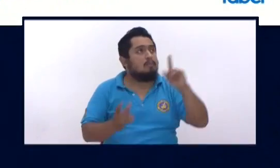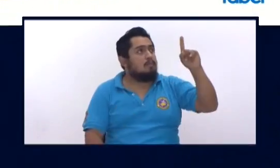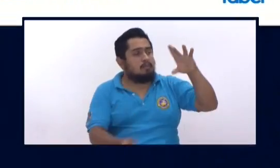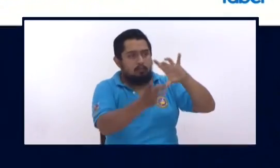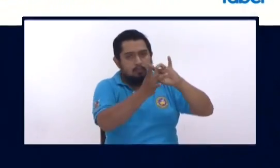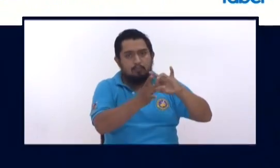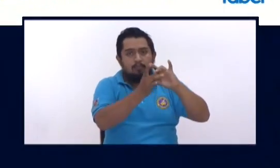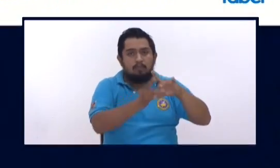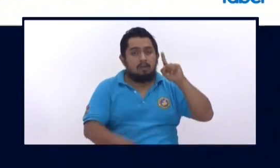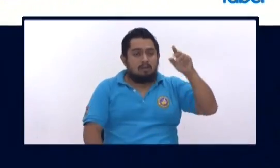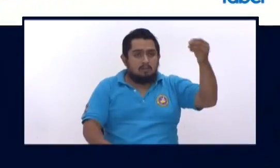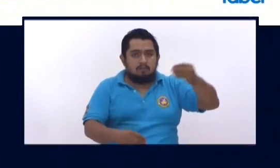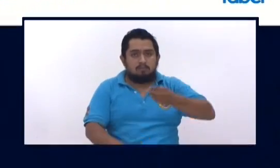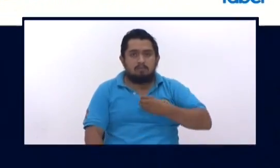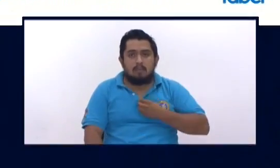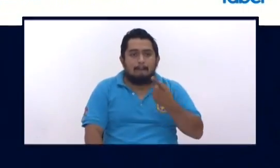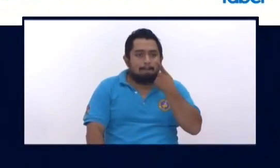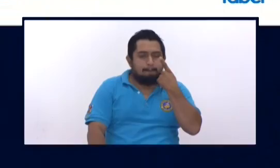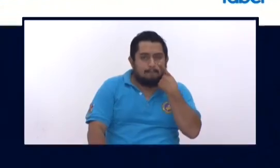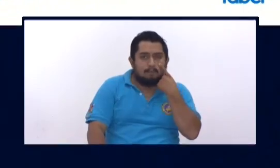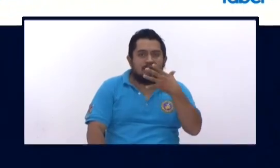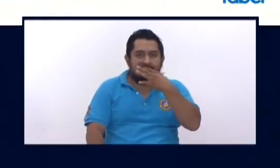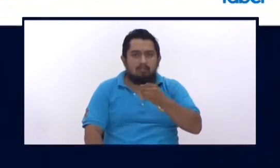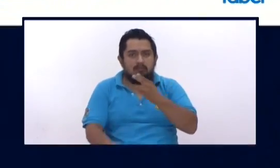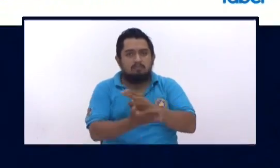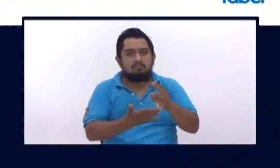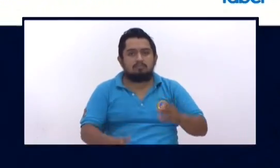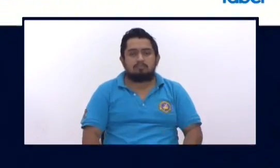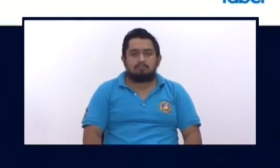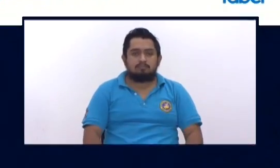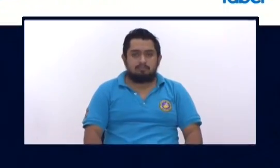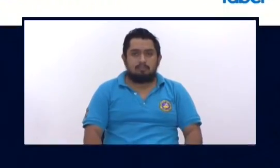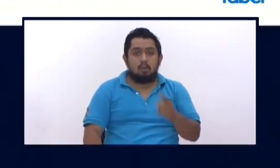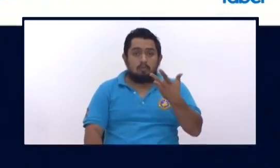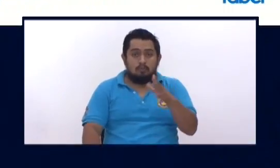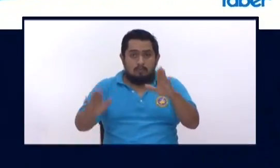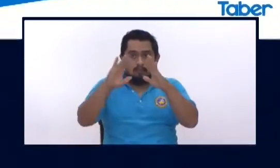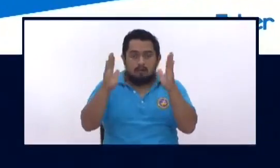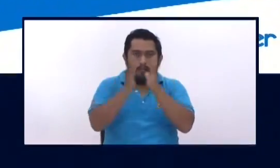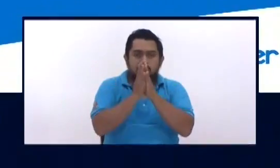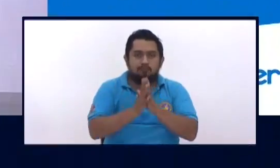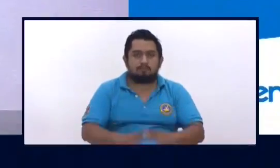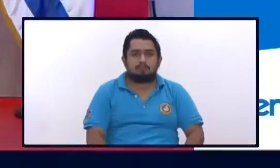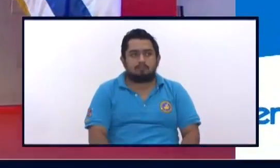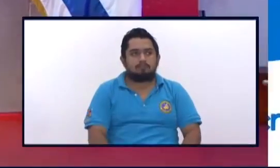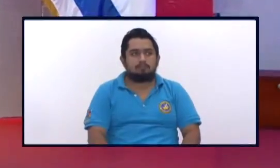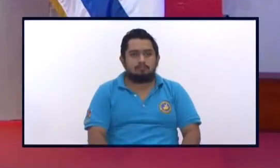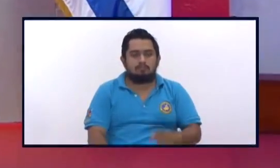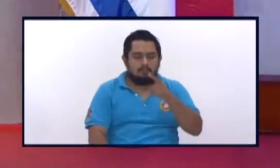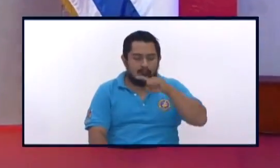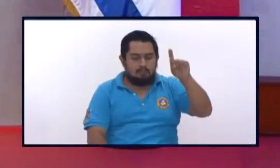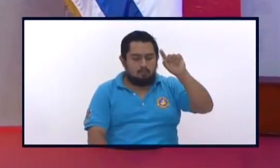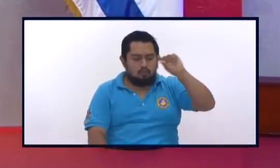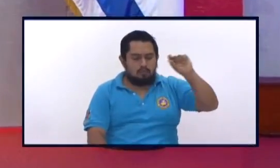porque él se goza de aquellos que le buscan en espíritu y en verdad el que tiene oídos para oír que oiga vamos a ahorrar el señor bendito sea